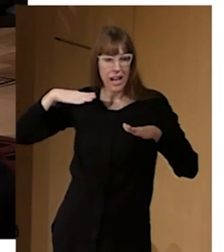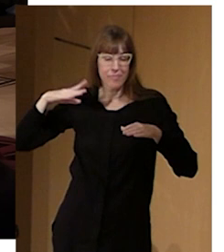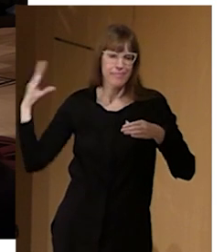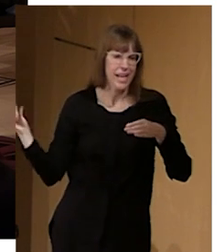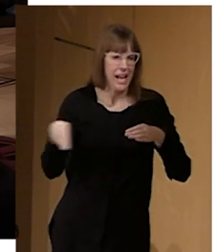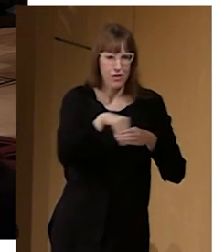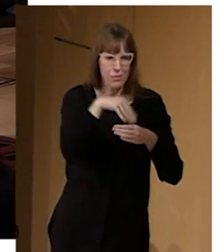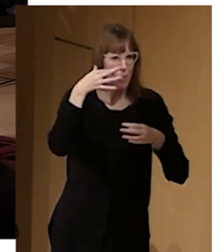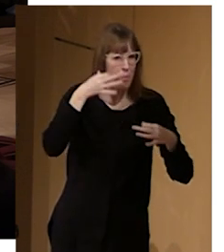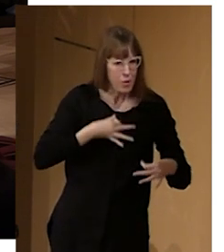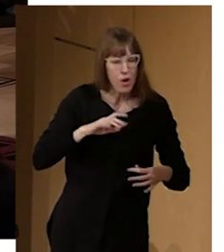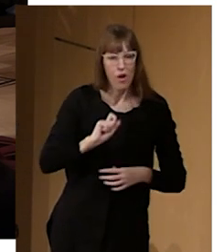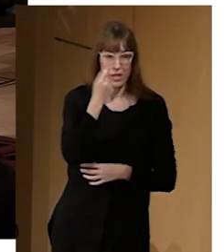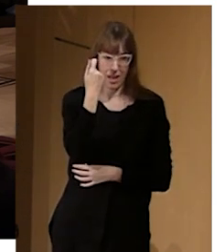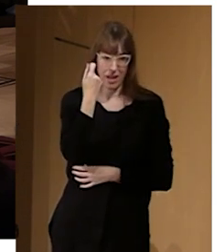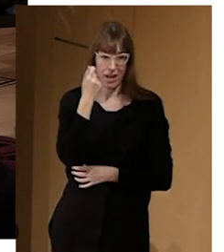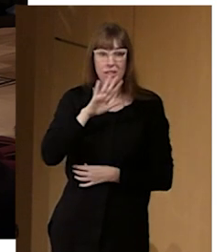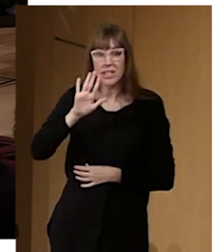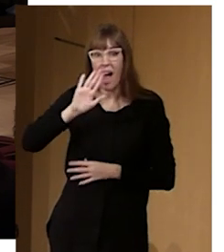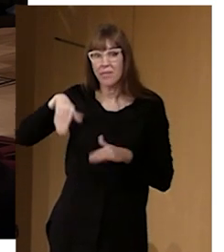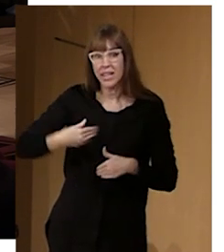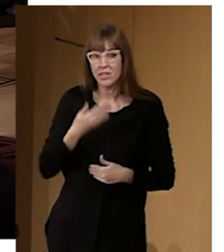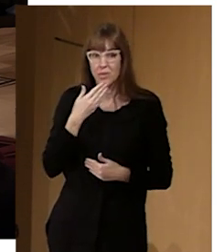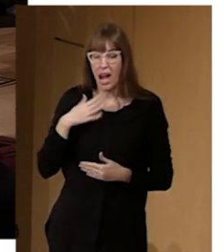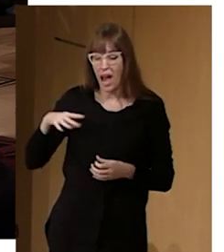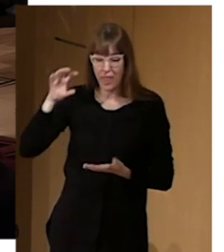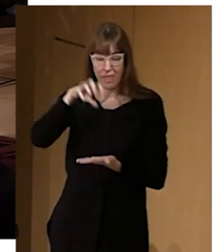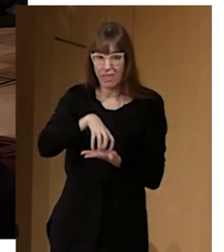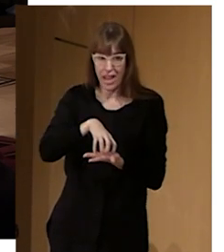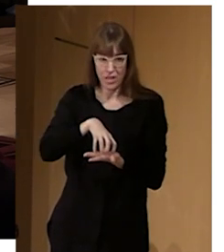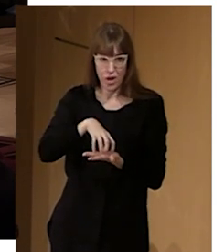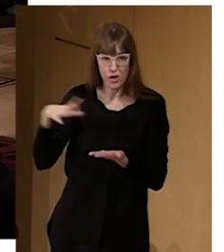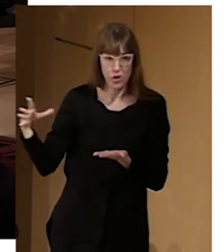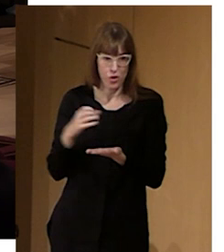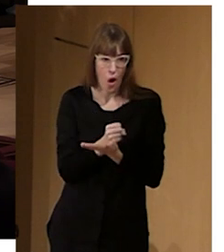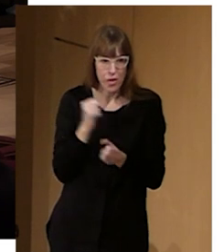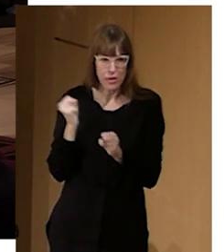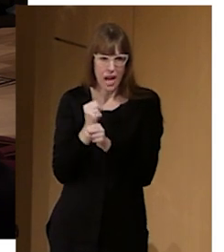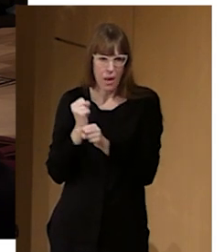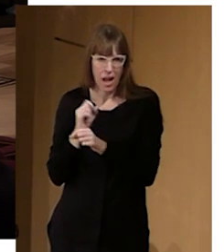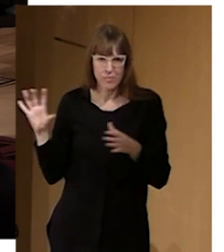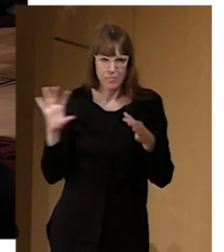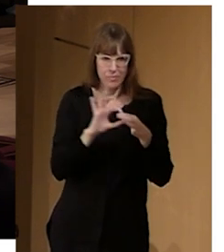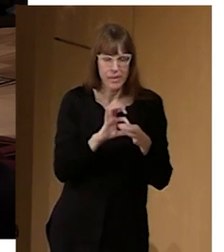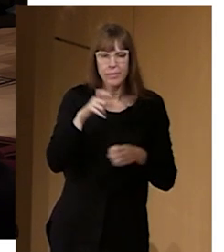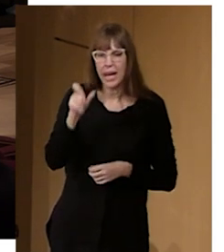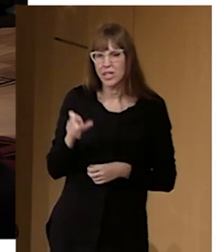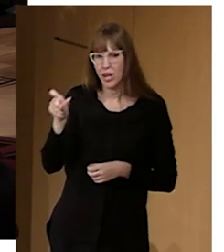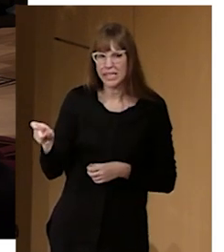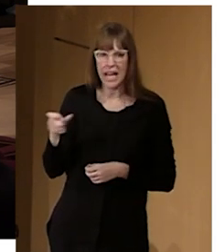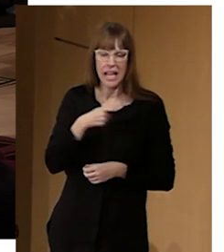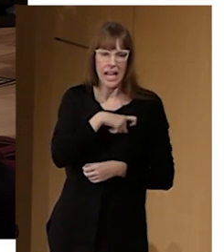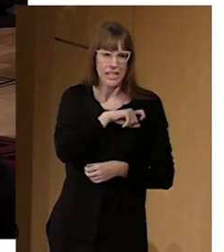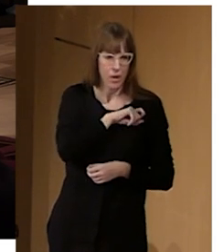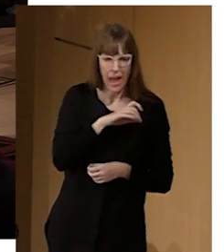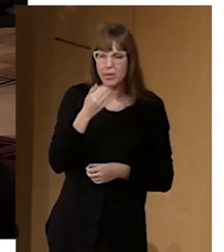del del espacio del del centro No desde el personal de seguridad que es quien te recibe en la puerta